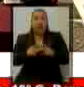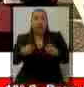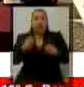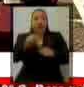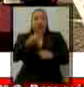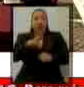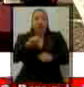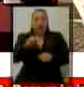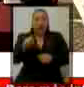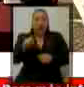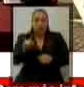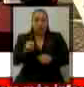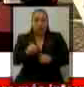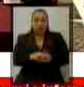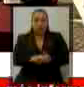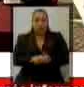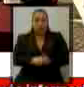zona